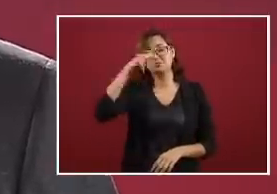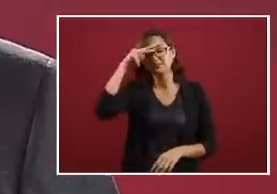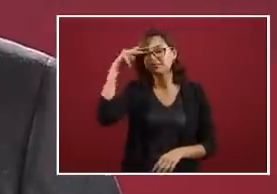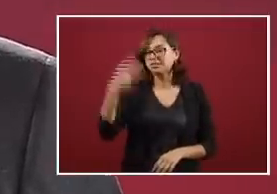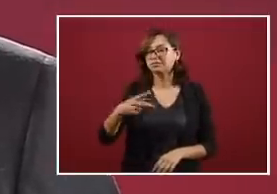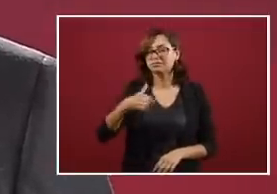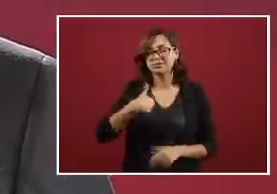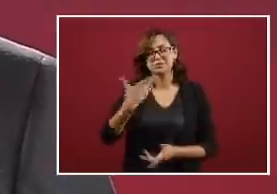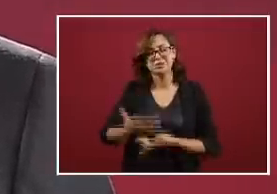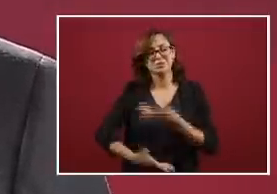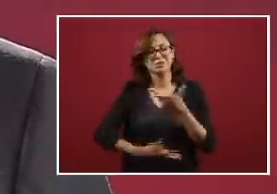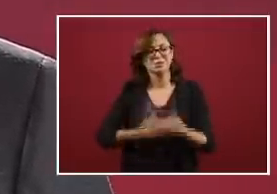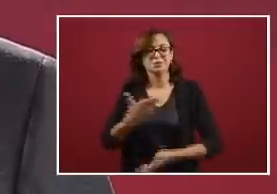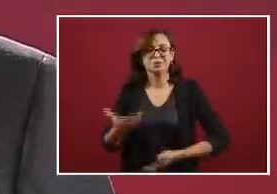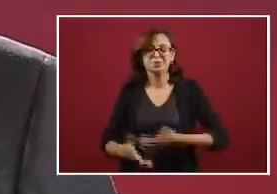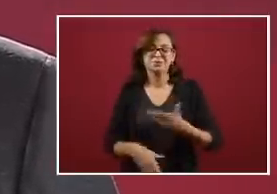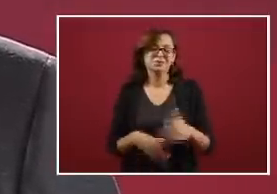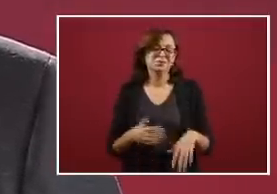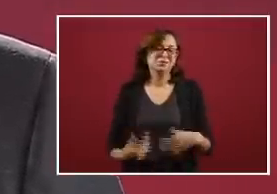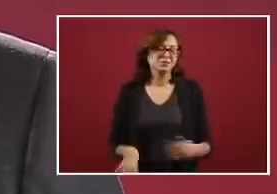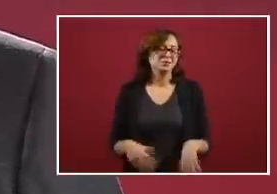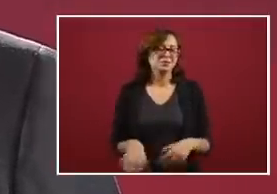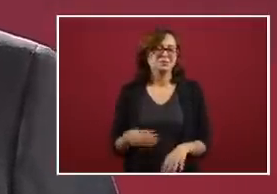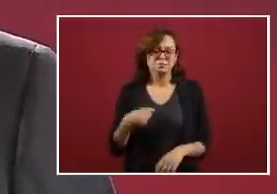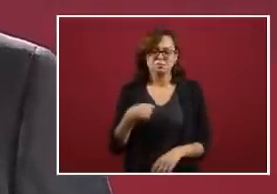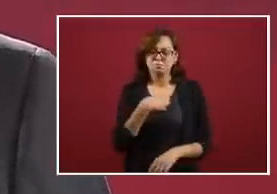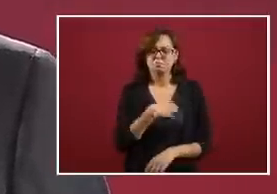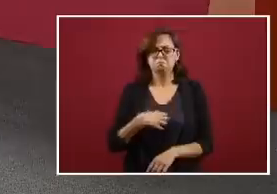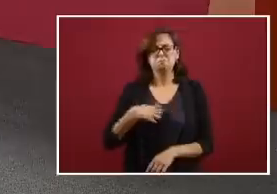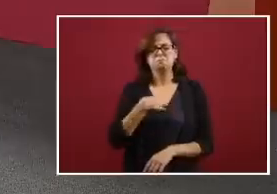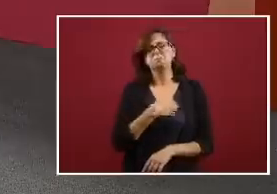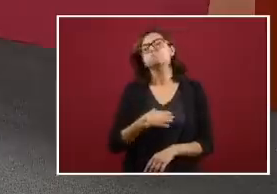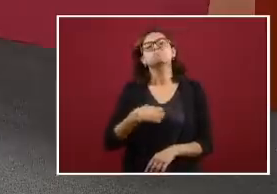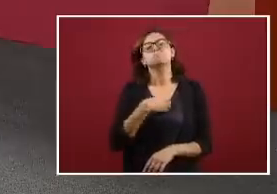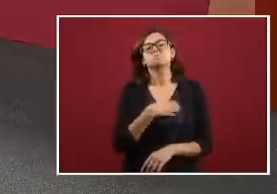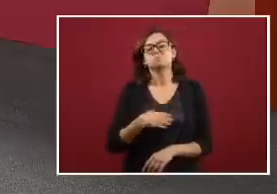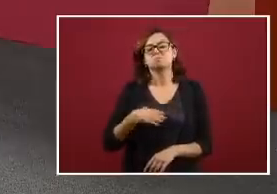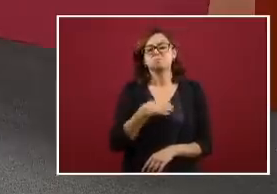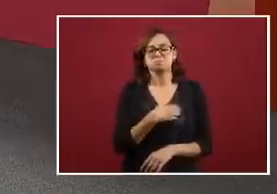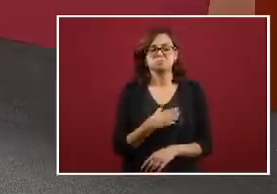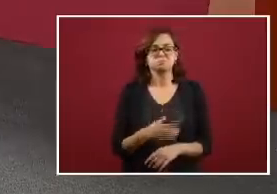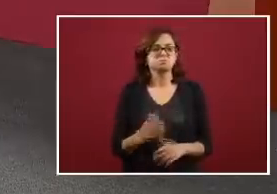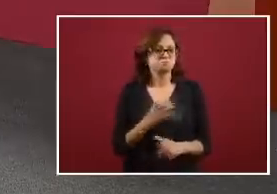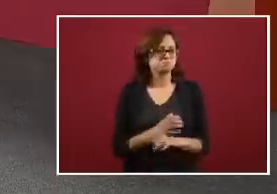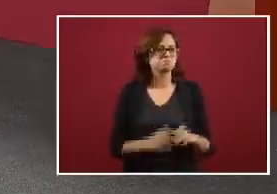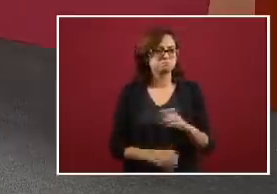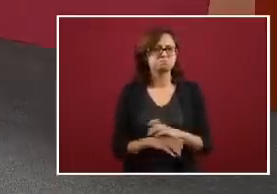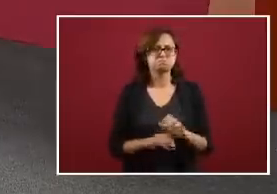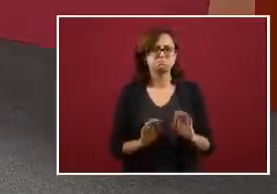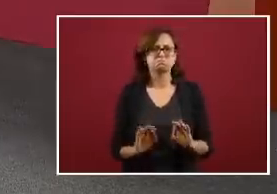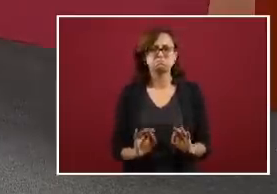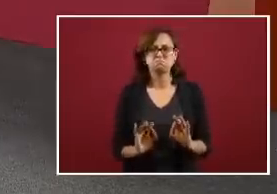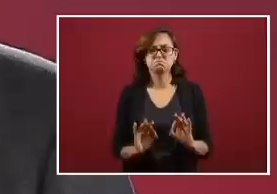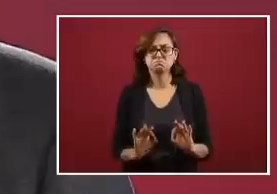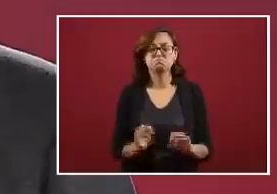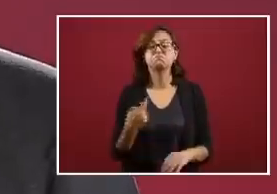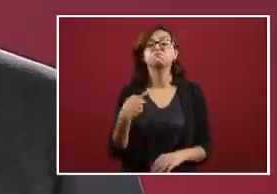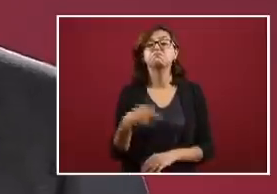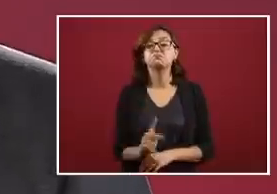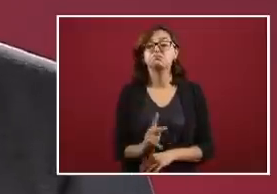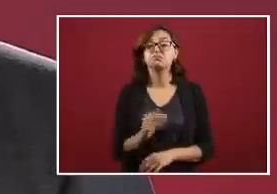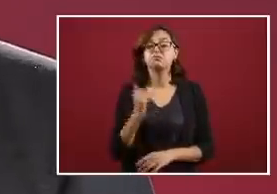México. Entonces, yo estoy muy contento, están bien las cosas, pero